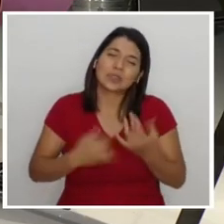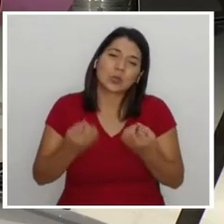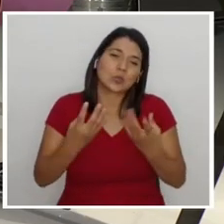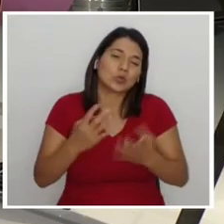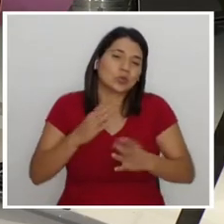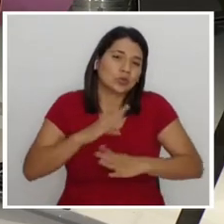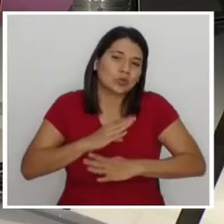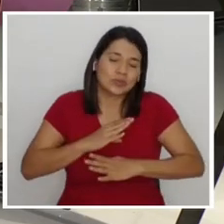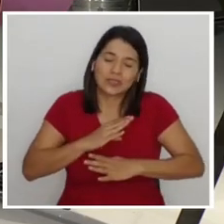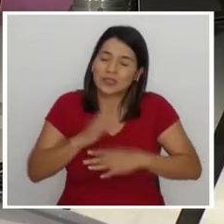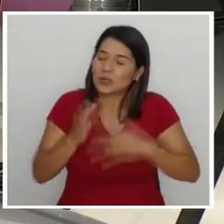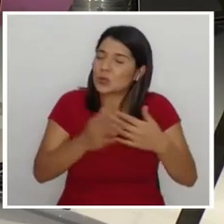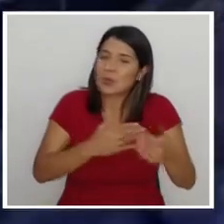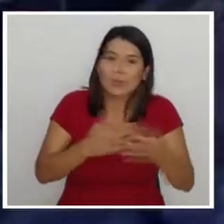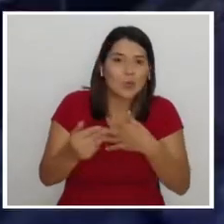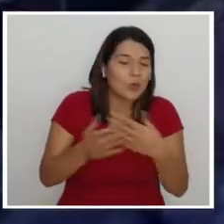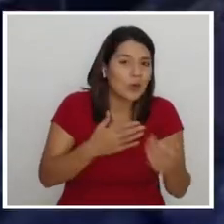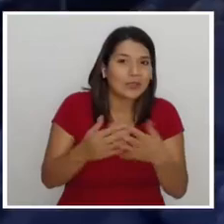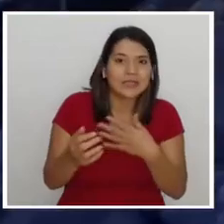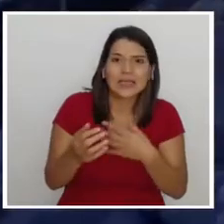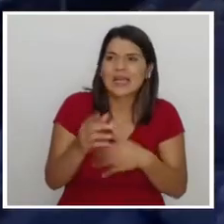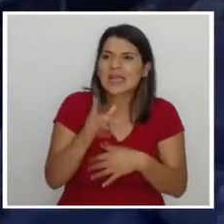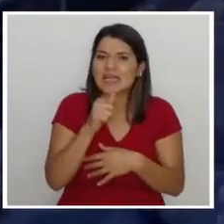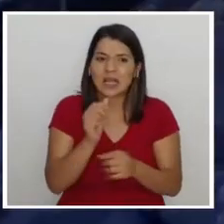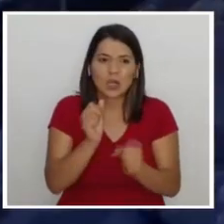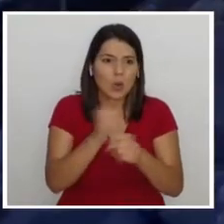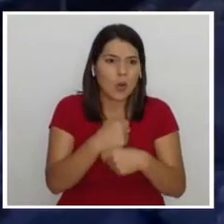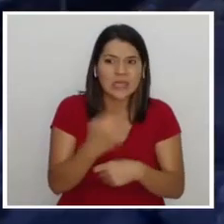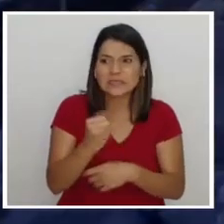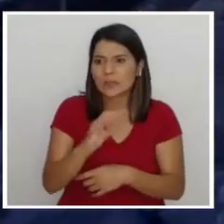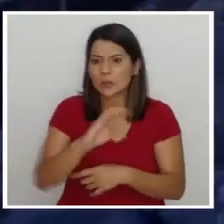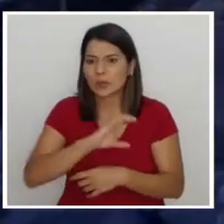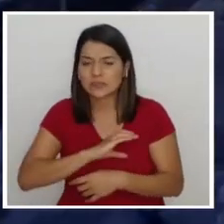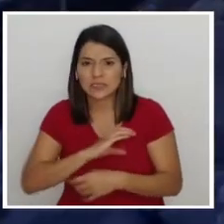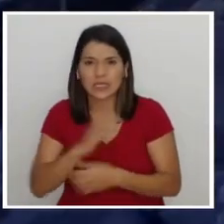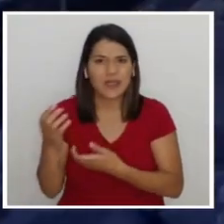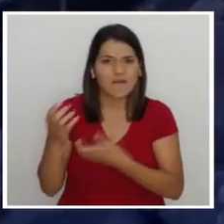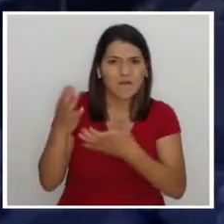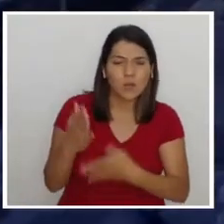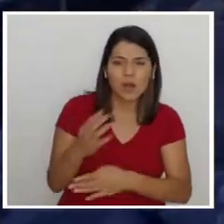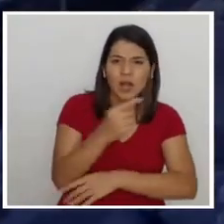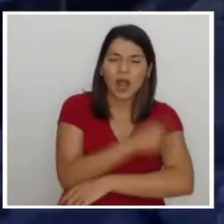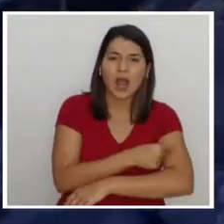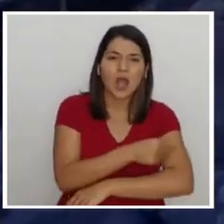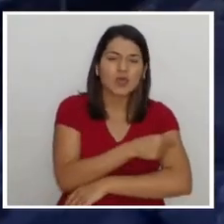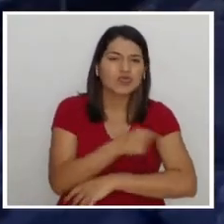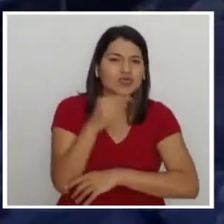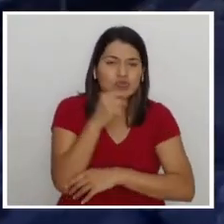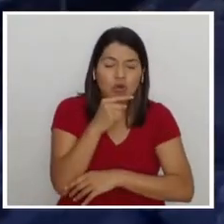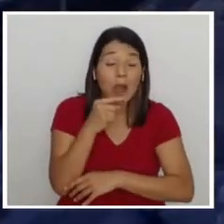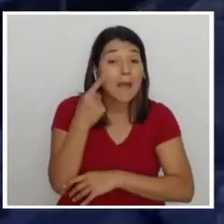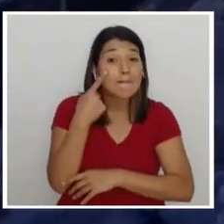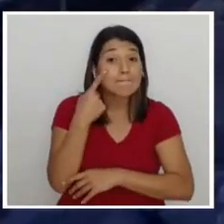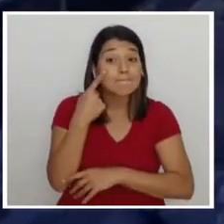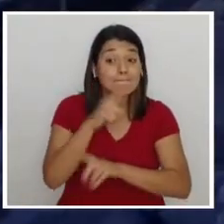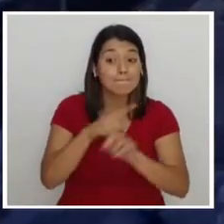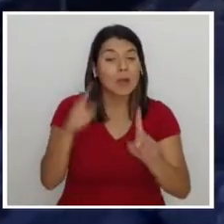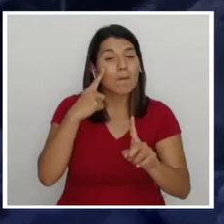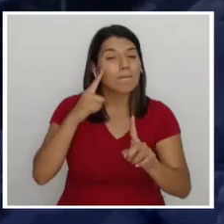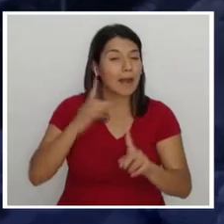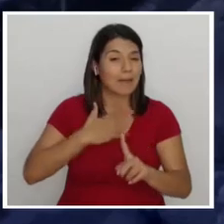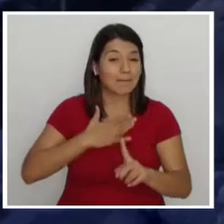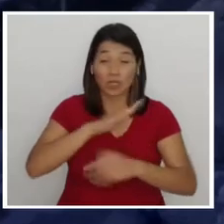importar si quién lo haga, si policía, si bomberos, si Cruz Roja, pero para mí todo aquel que trabaje con los perros de búsqueda y